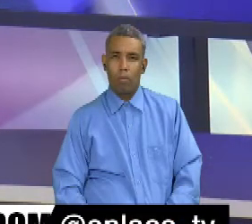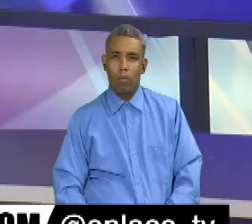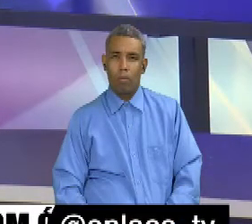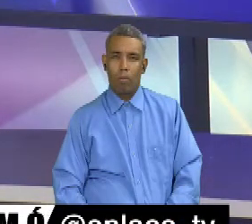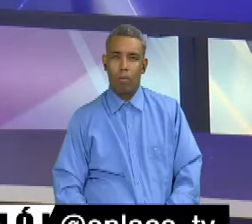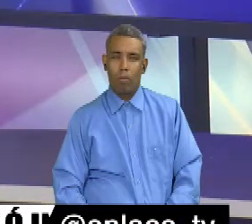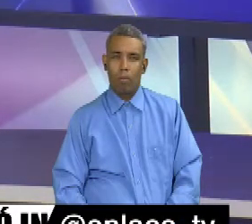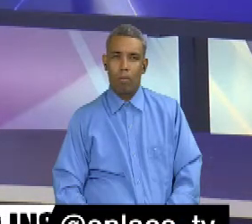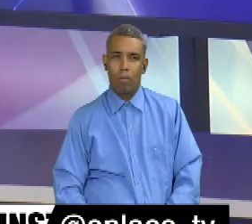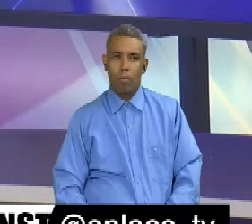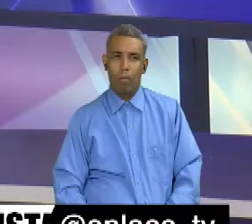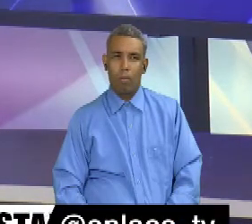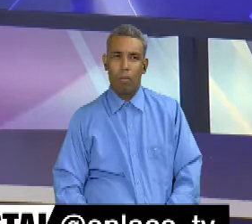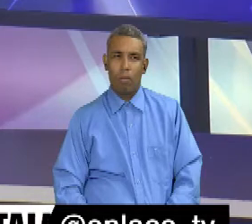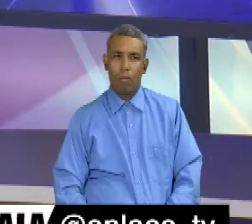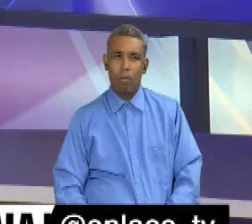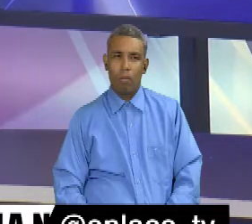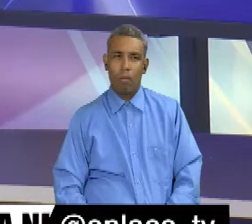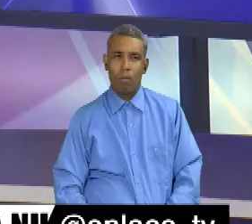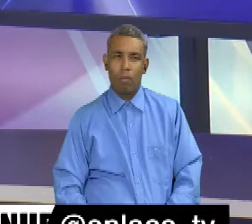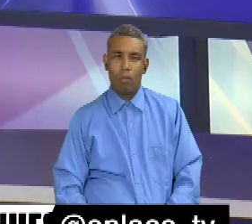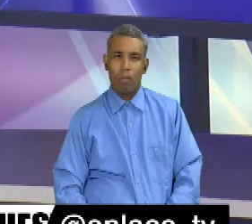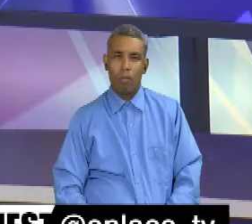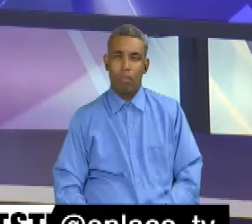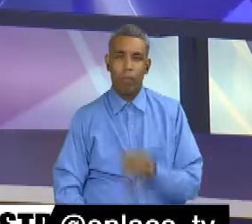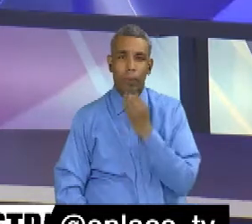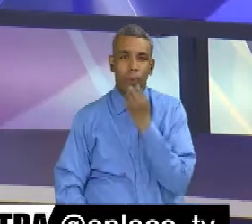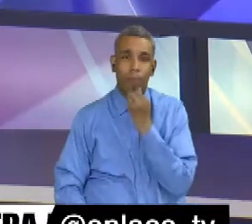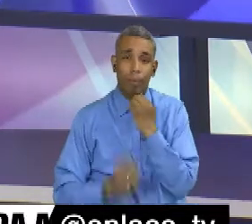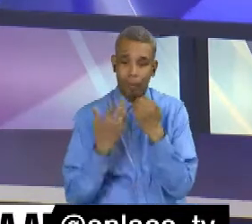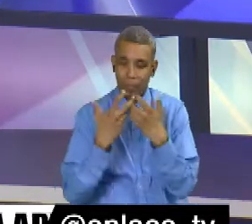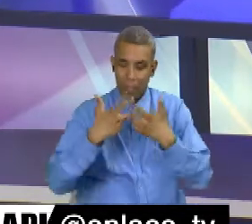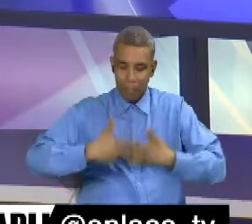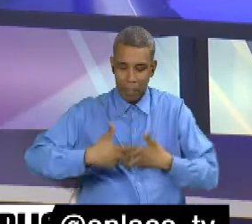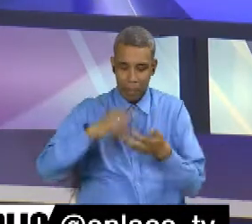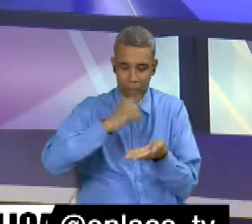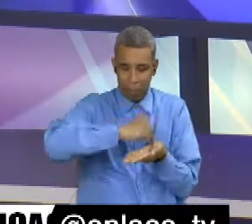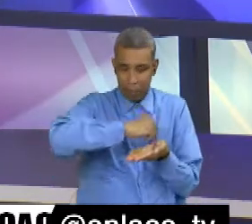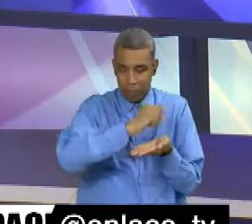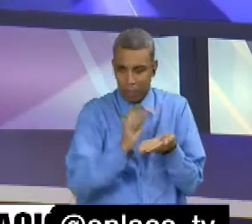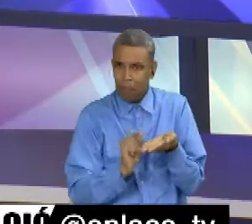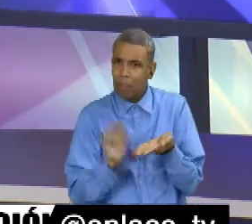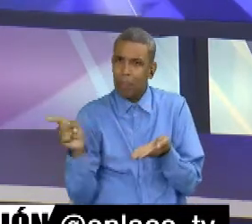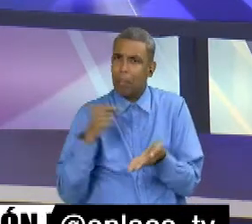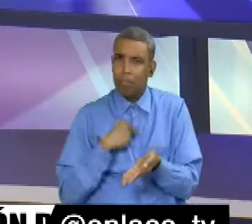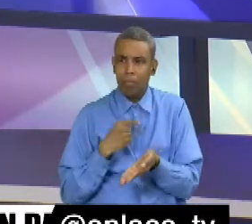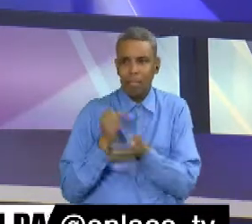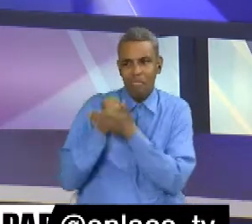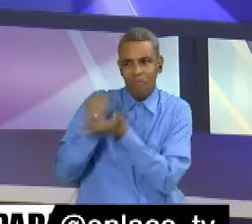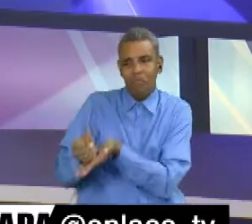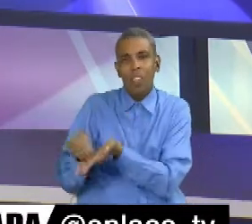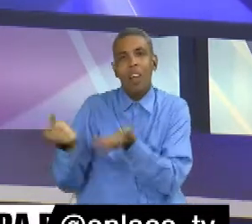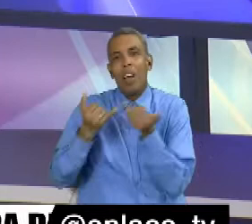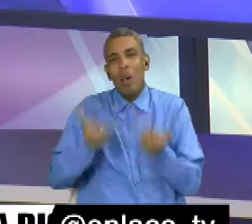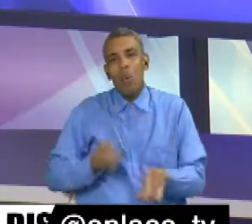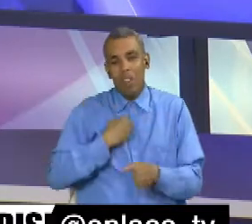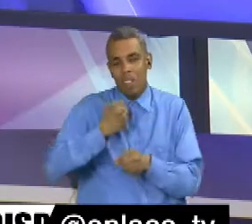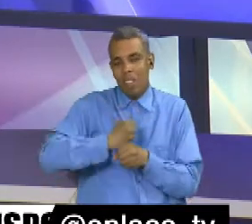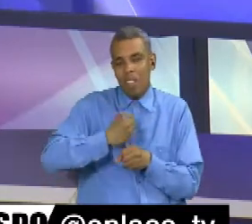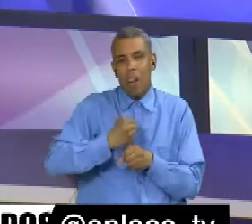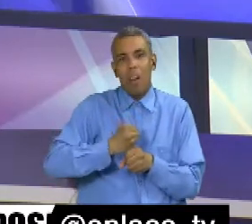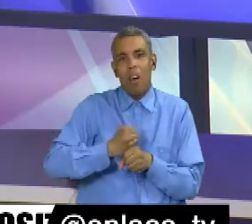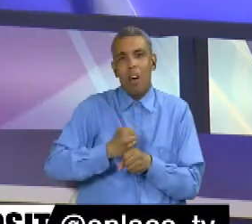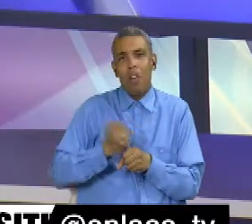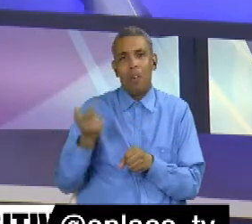Y las buenas noticias llegan a sus hogares gracias a Impala, la historia de un hombre que con su venta de limonada consolidó su negocio que ahora lo hace un próspero